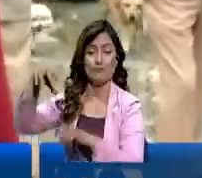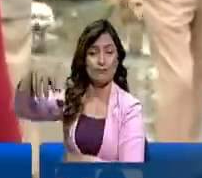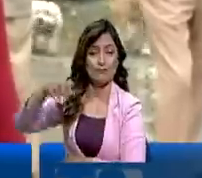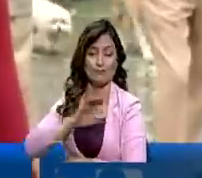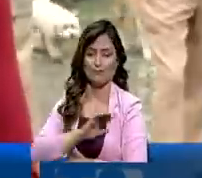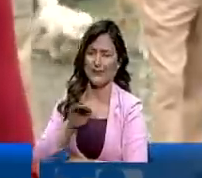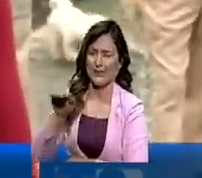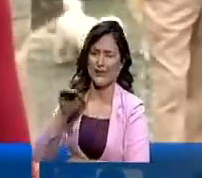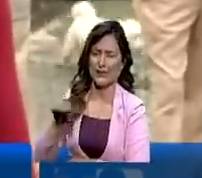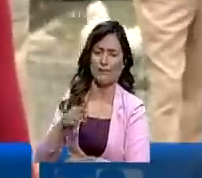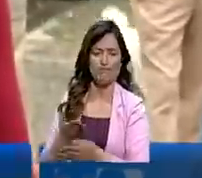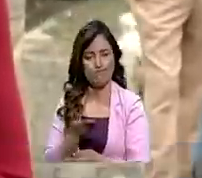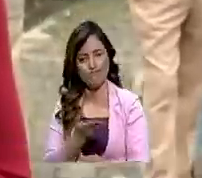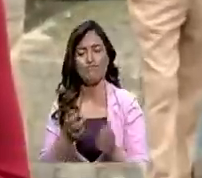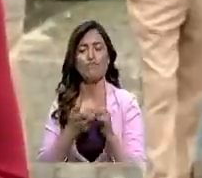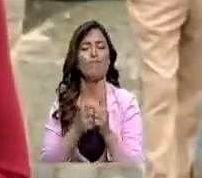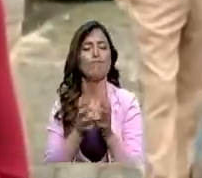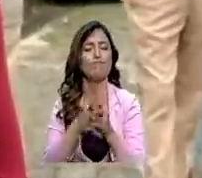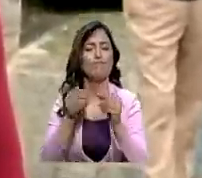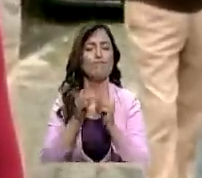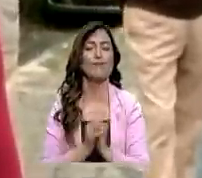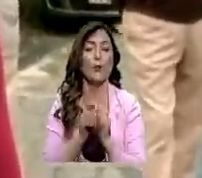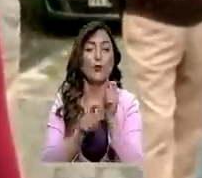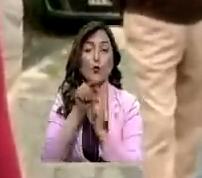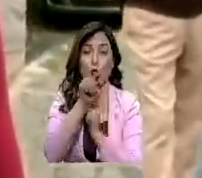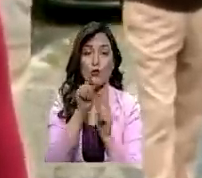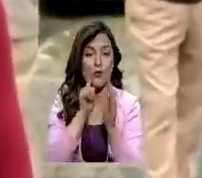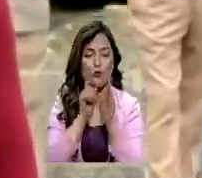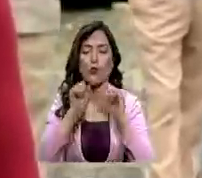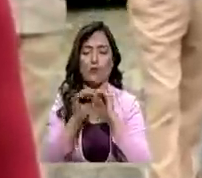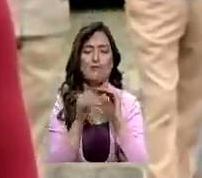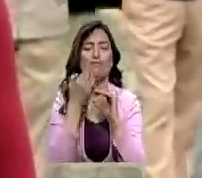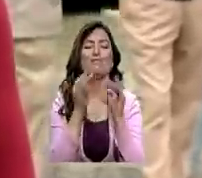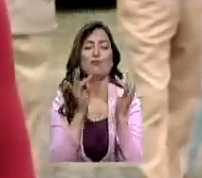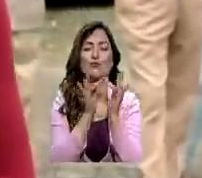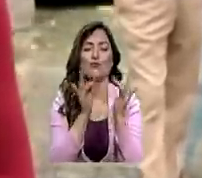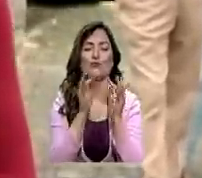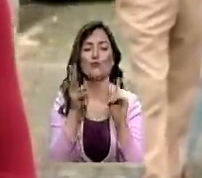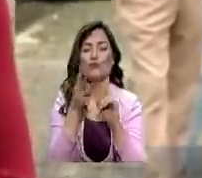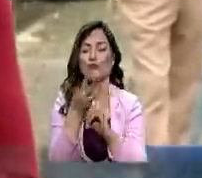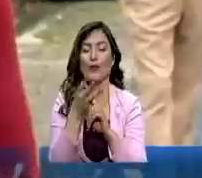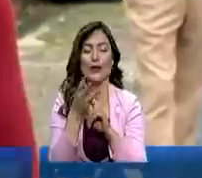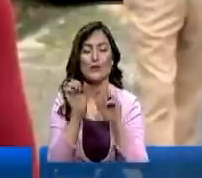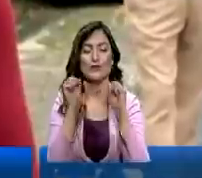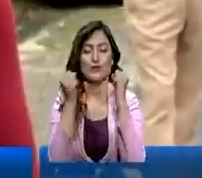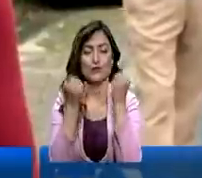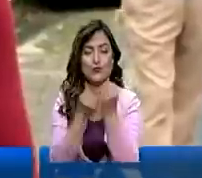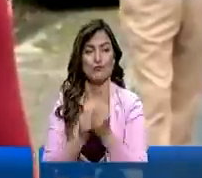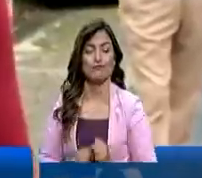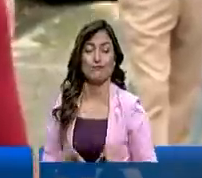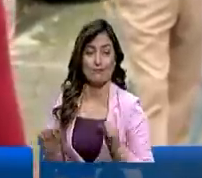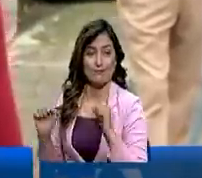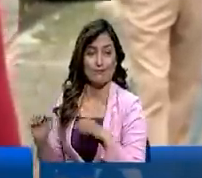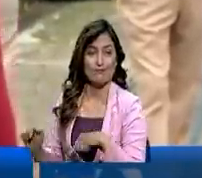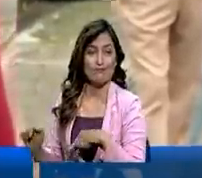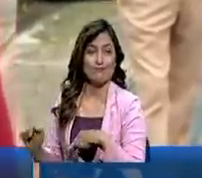pero también, como siempre, invitamos a nuestros televidentes a enviarnos sus denuncias a nuestras líneas de contacto, nuestro Twitter e Instagram,